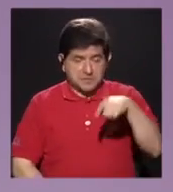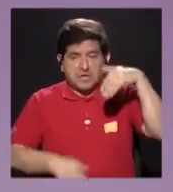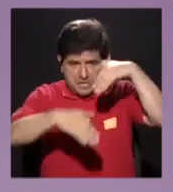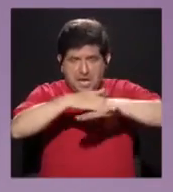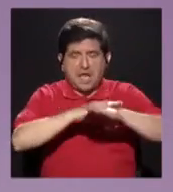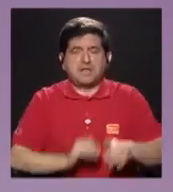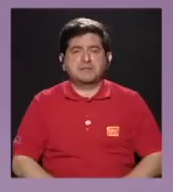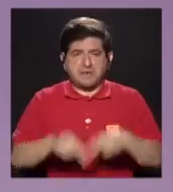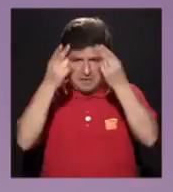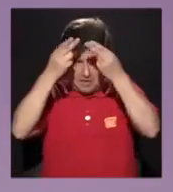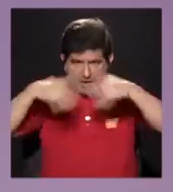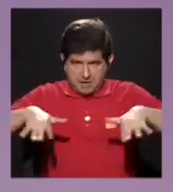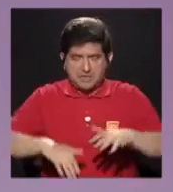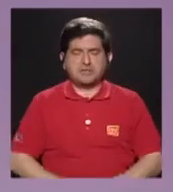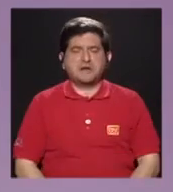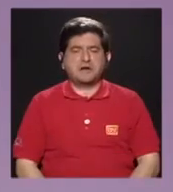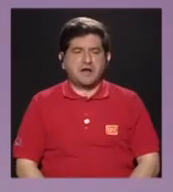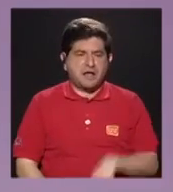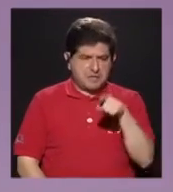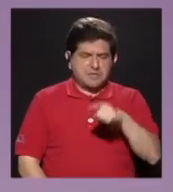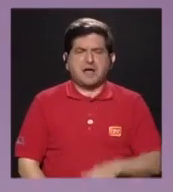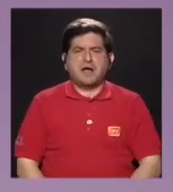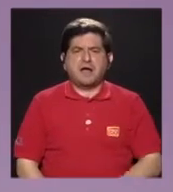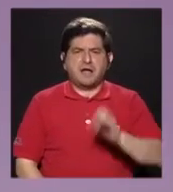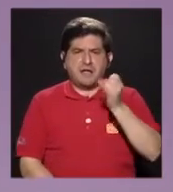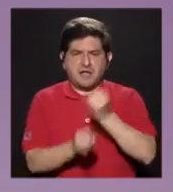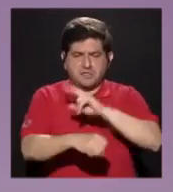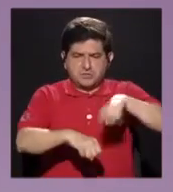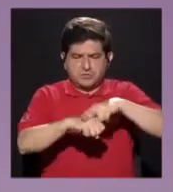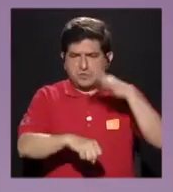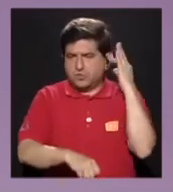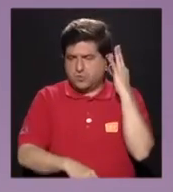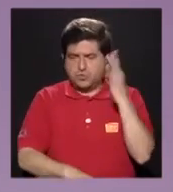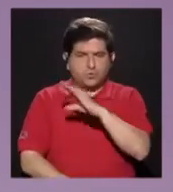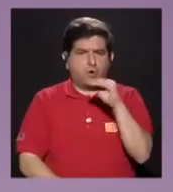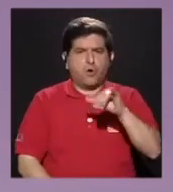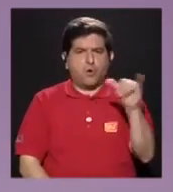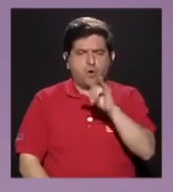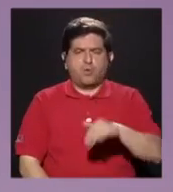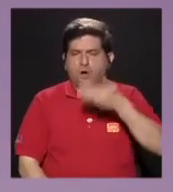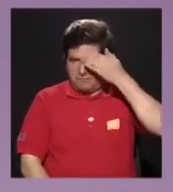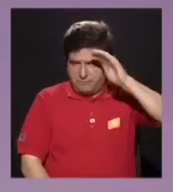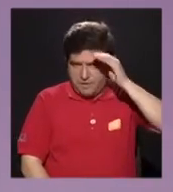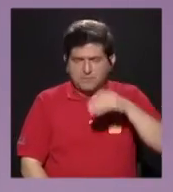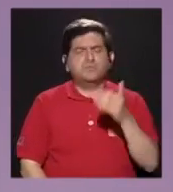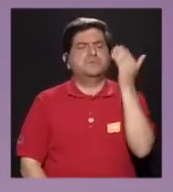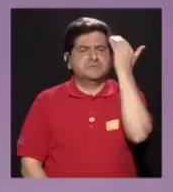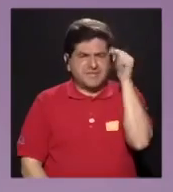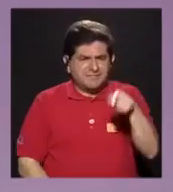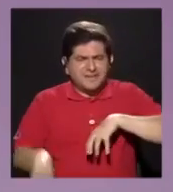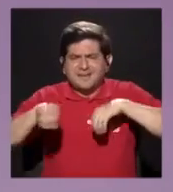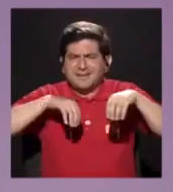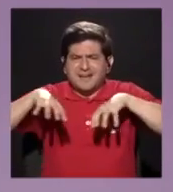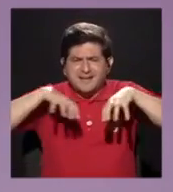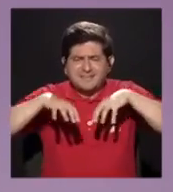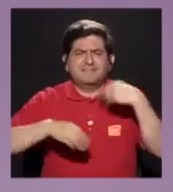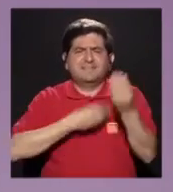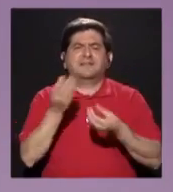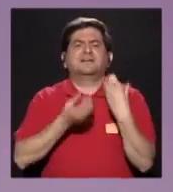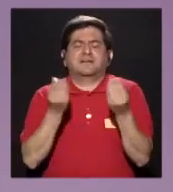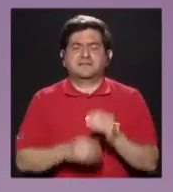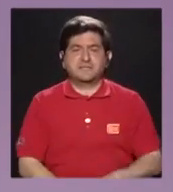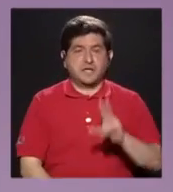web del inameh al facebook del inamu porque la manera que se pueden también enterarte lo que estamos haciendo no solamente se trabaja en